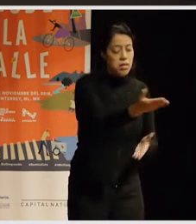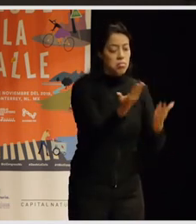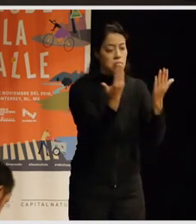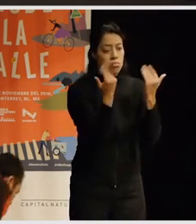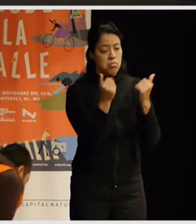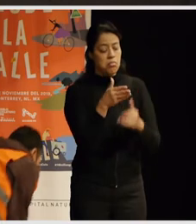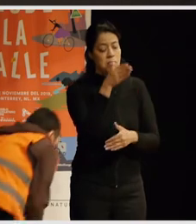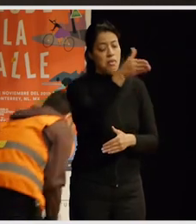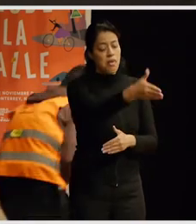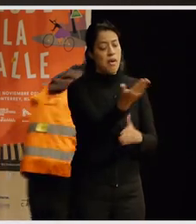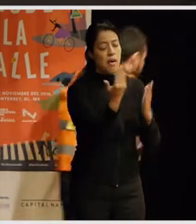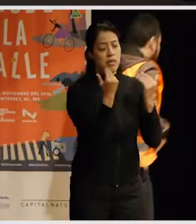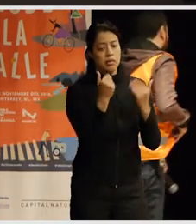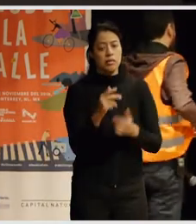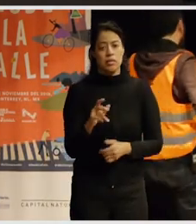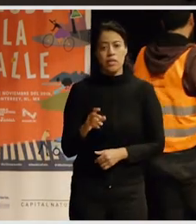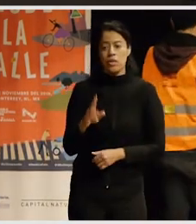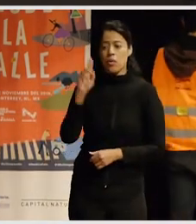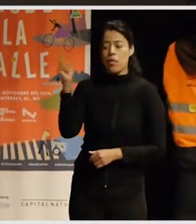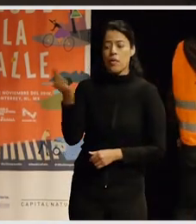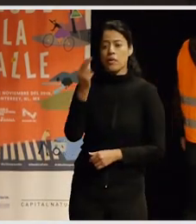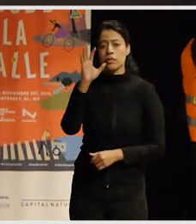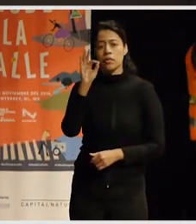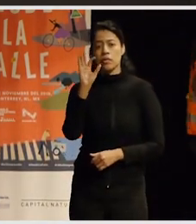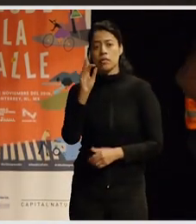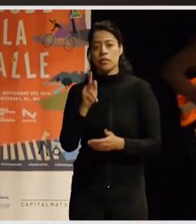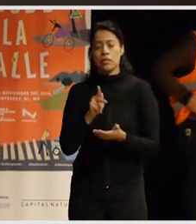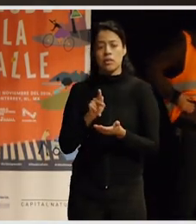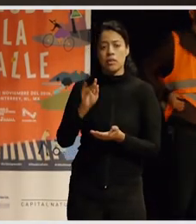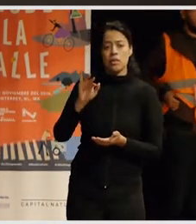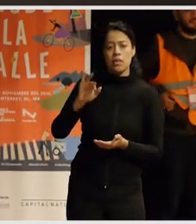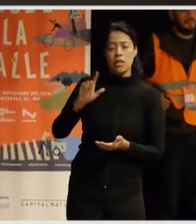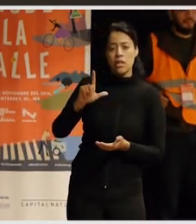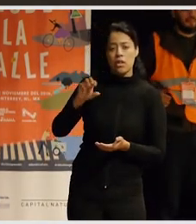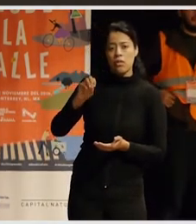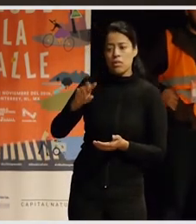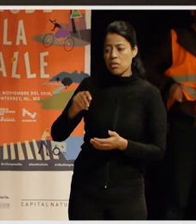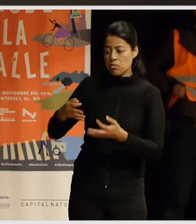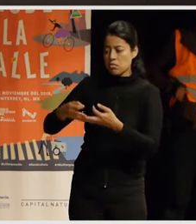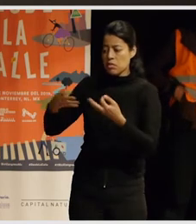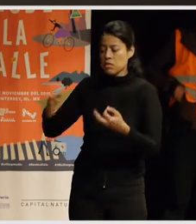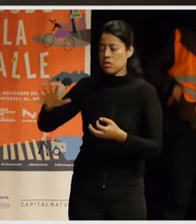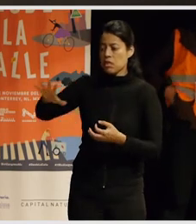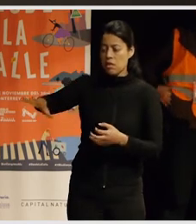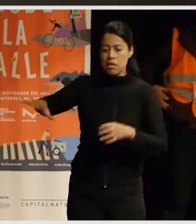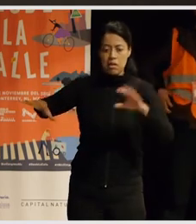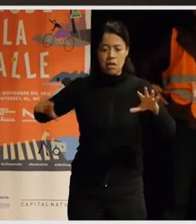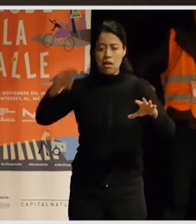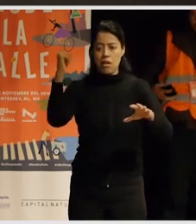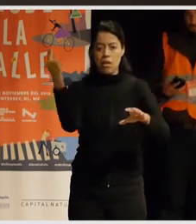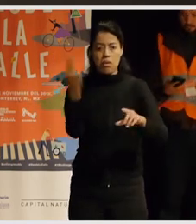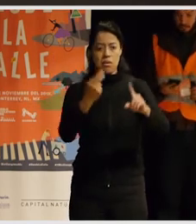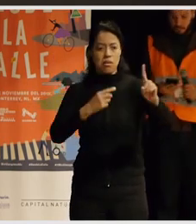una universidad a 40 kilómetros de distancia en los terrenos que quién sabe quién no sé por qué fueron dejar la universidad está ya